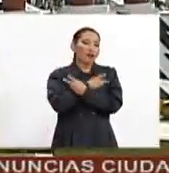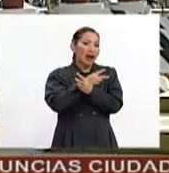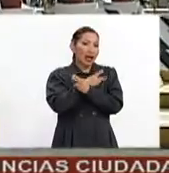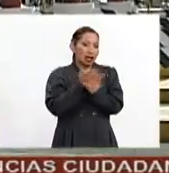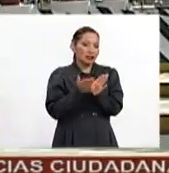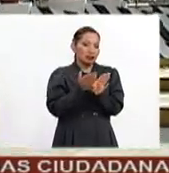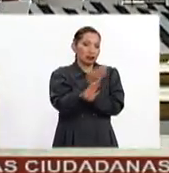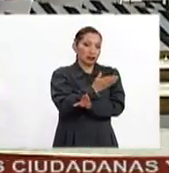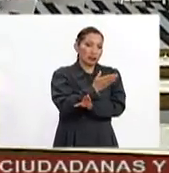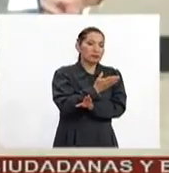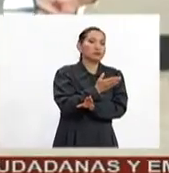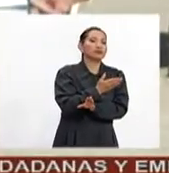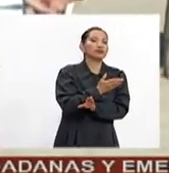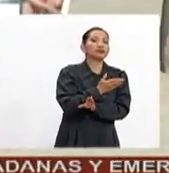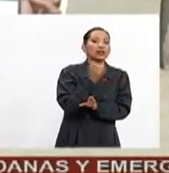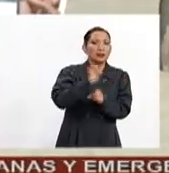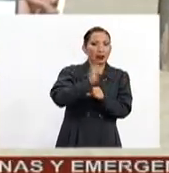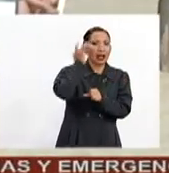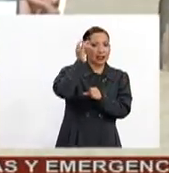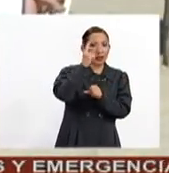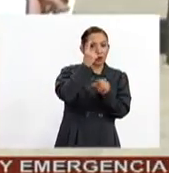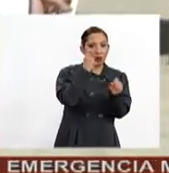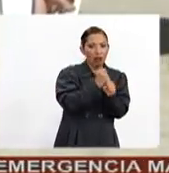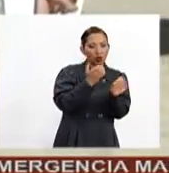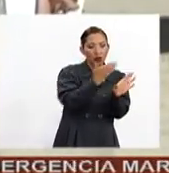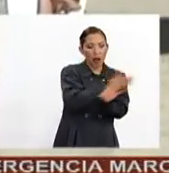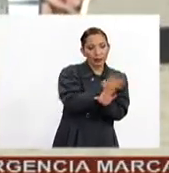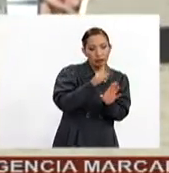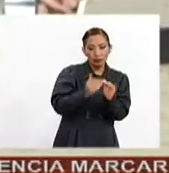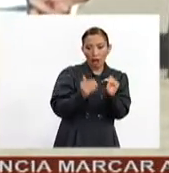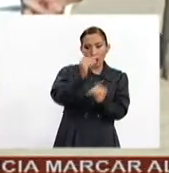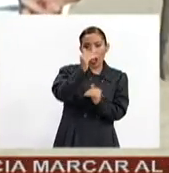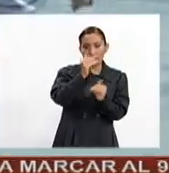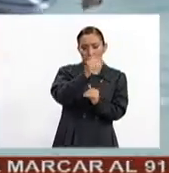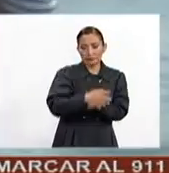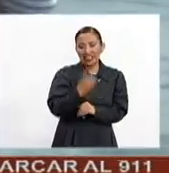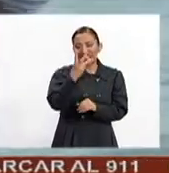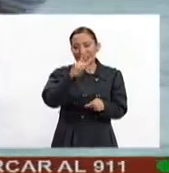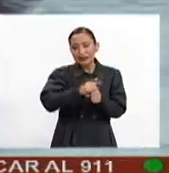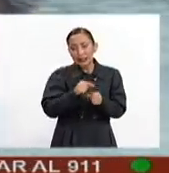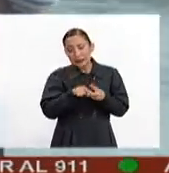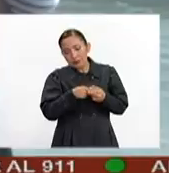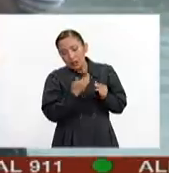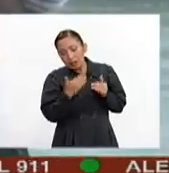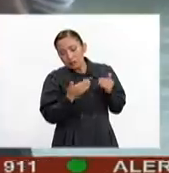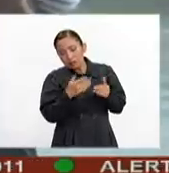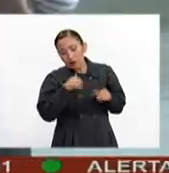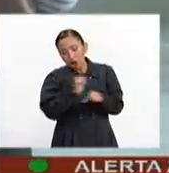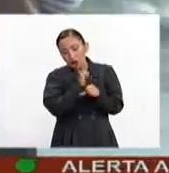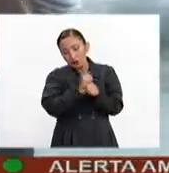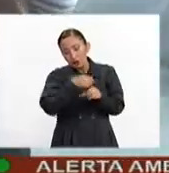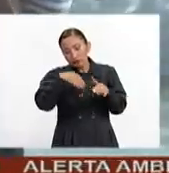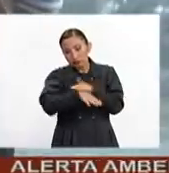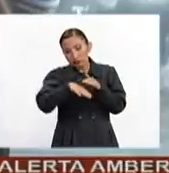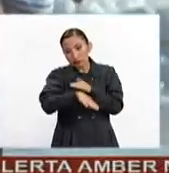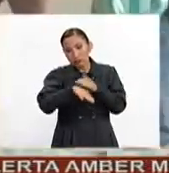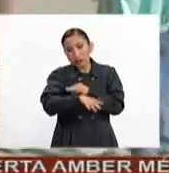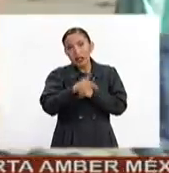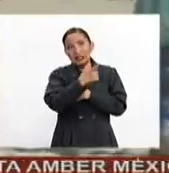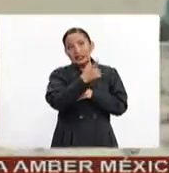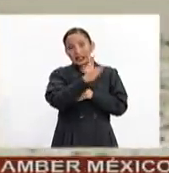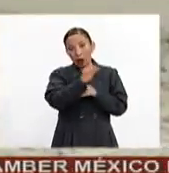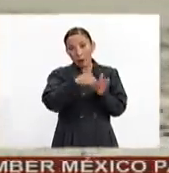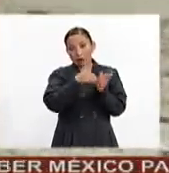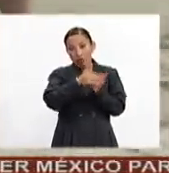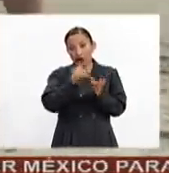vacacional de Semana Santa del año pasado. En estos tres días de operativo ya registramos alrededor de